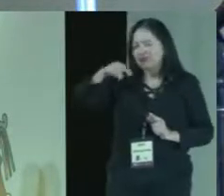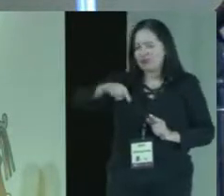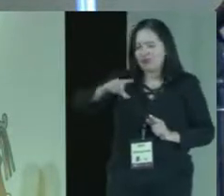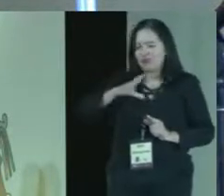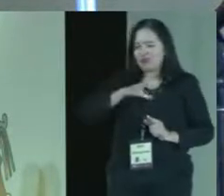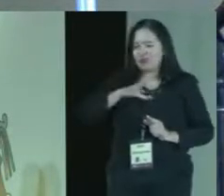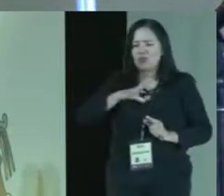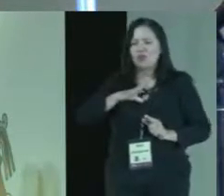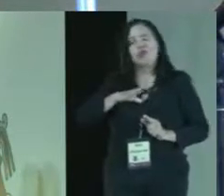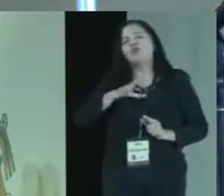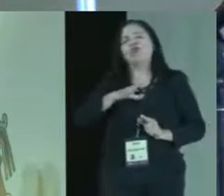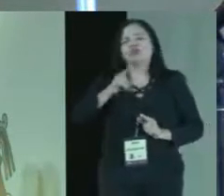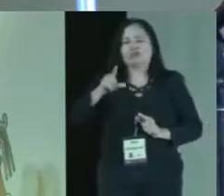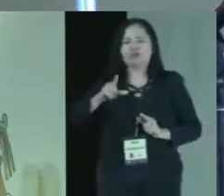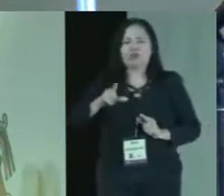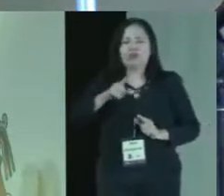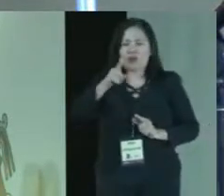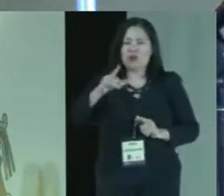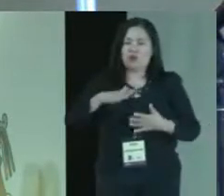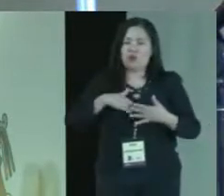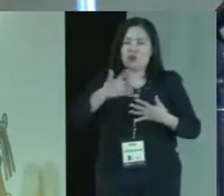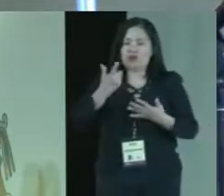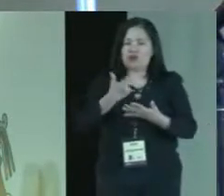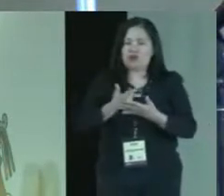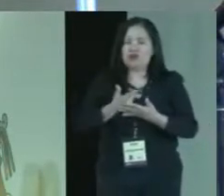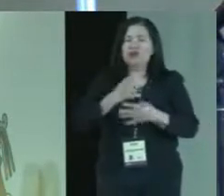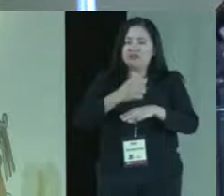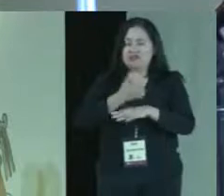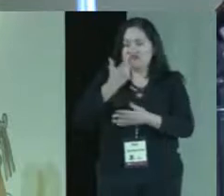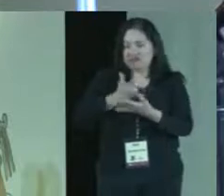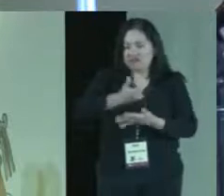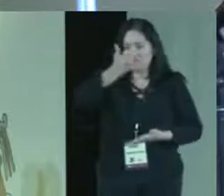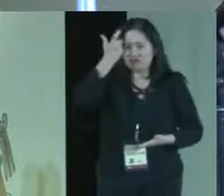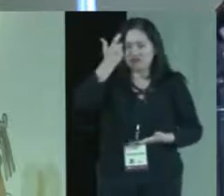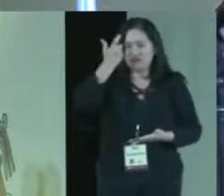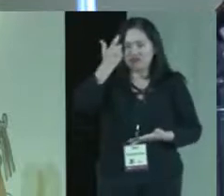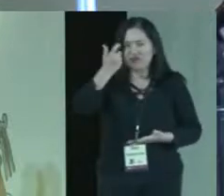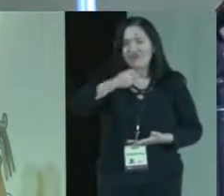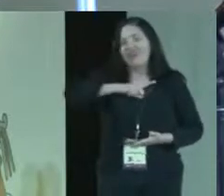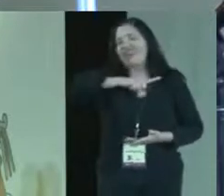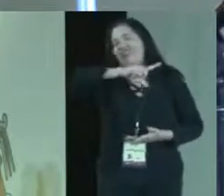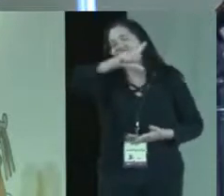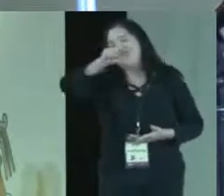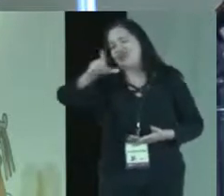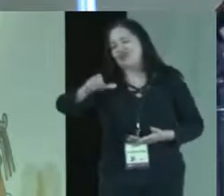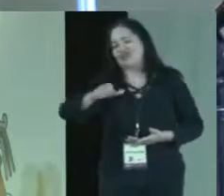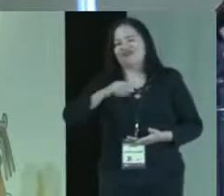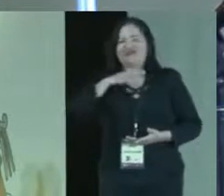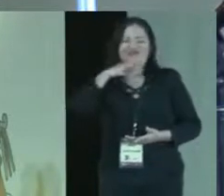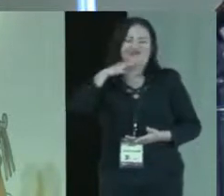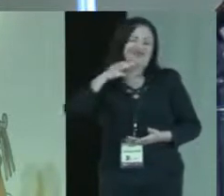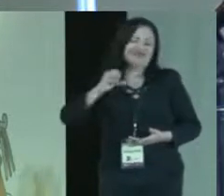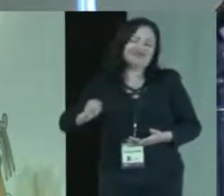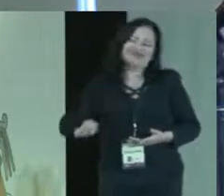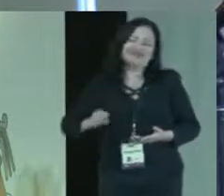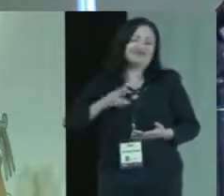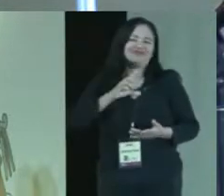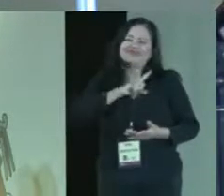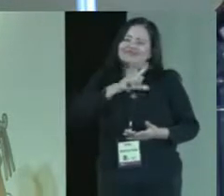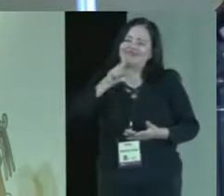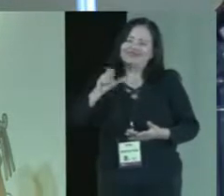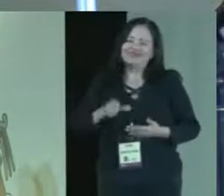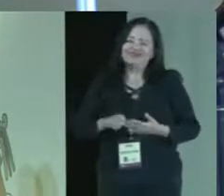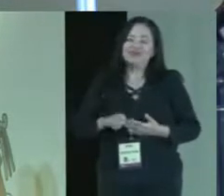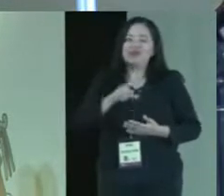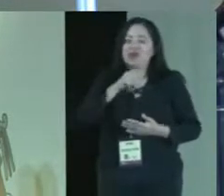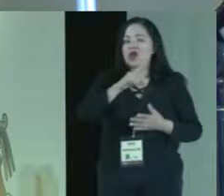la construcción del Estado económico, se convirtió después en un lastre para el sindicalismo y eso lo